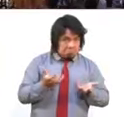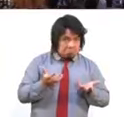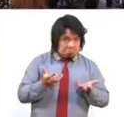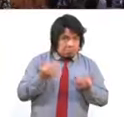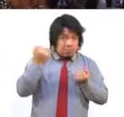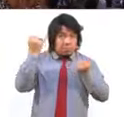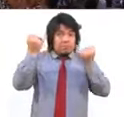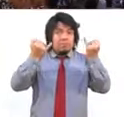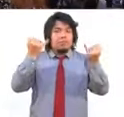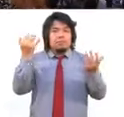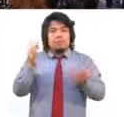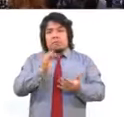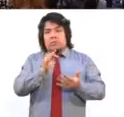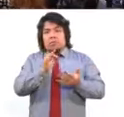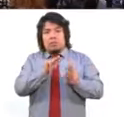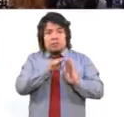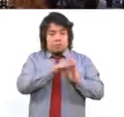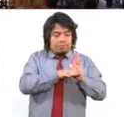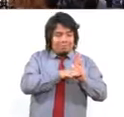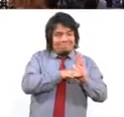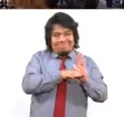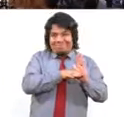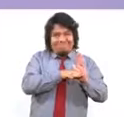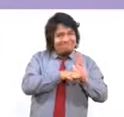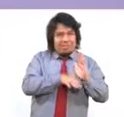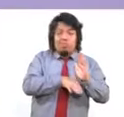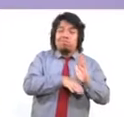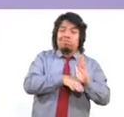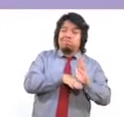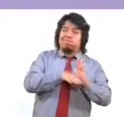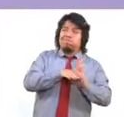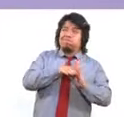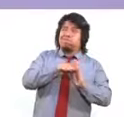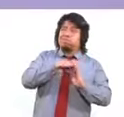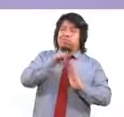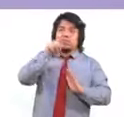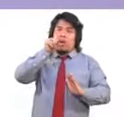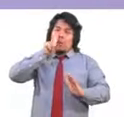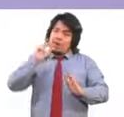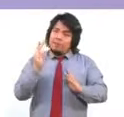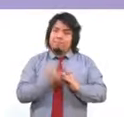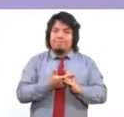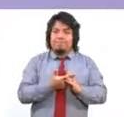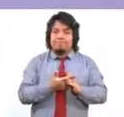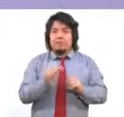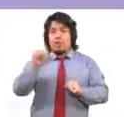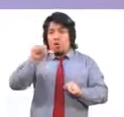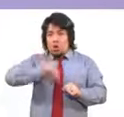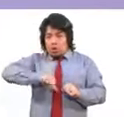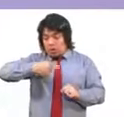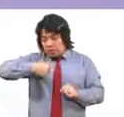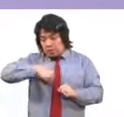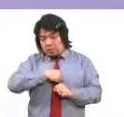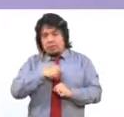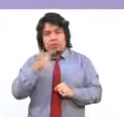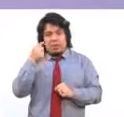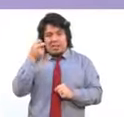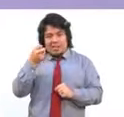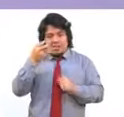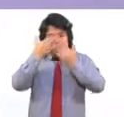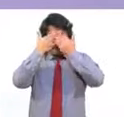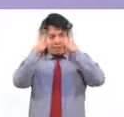probablemente los feminicidios hubieran seguido creciendo. Hoy hemos cambiado la curva, por lo menos